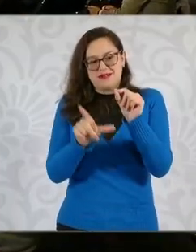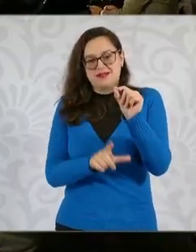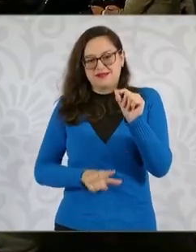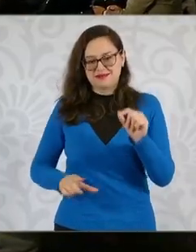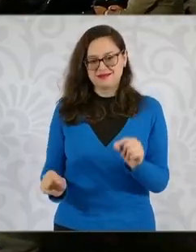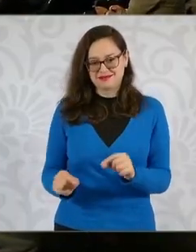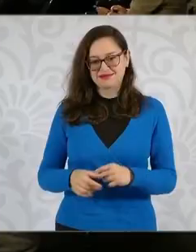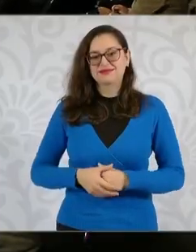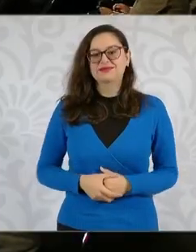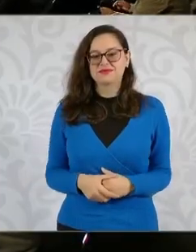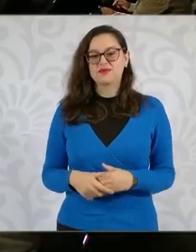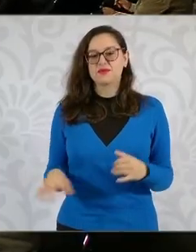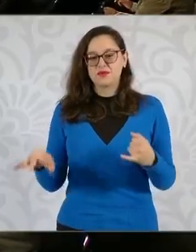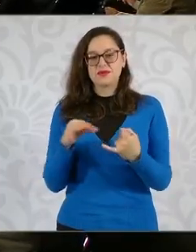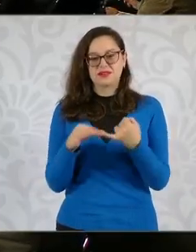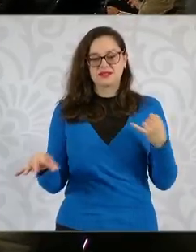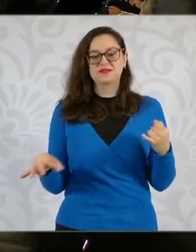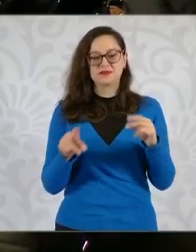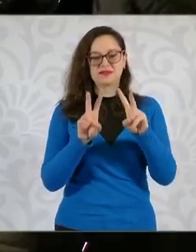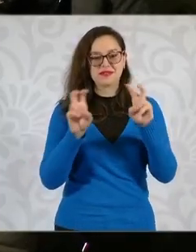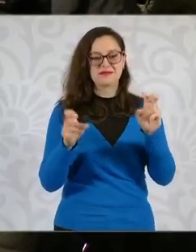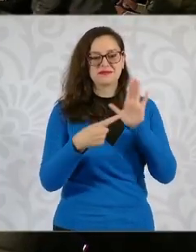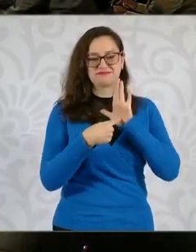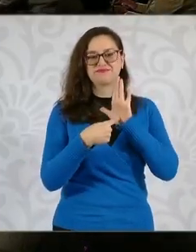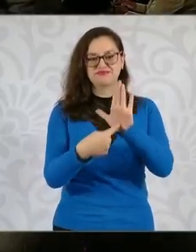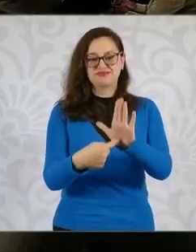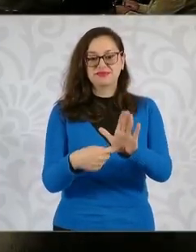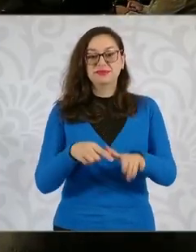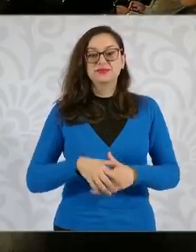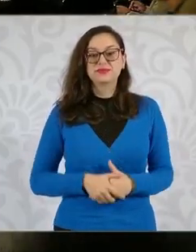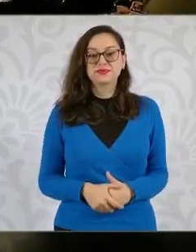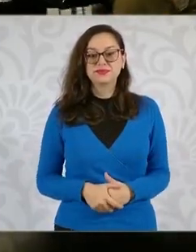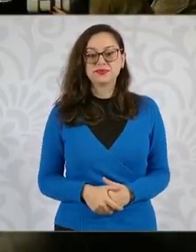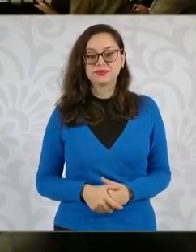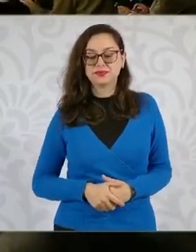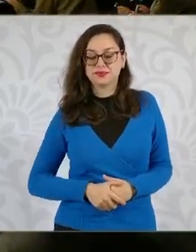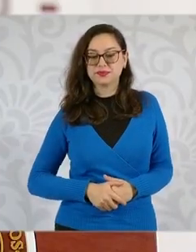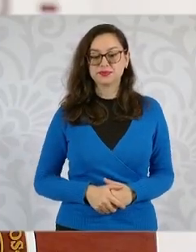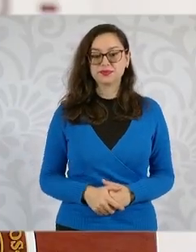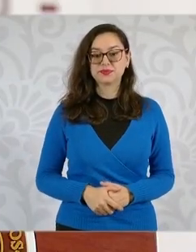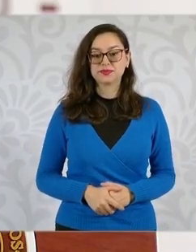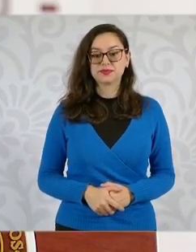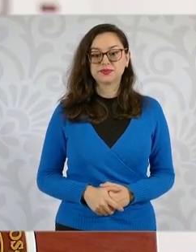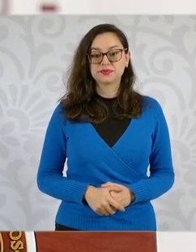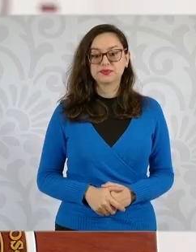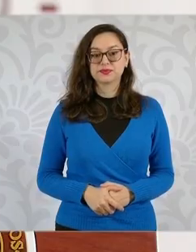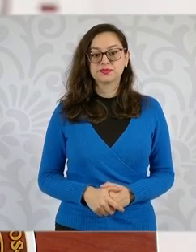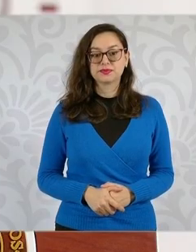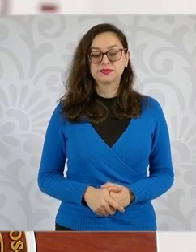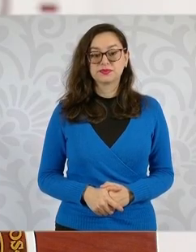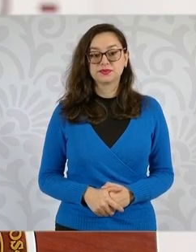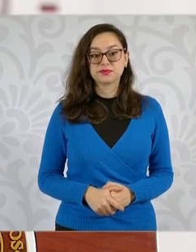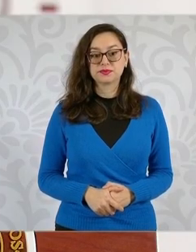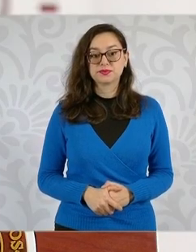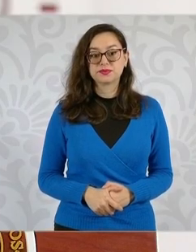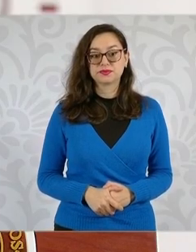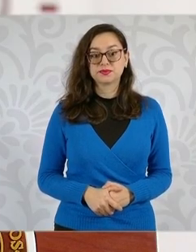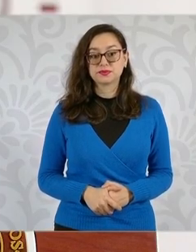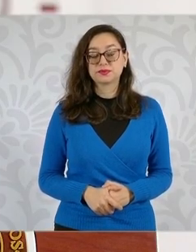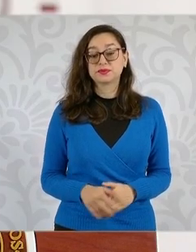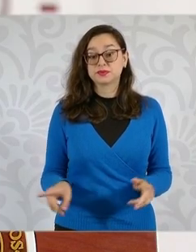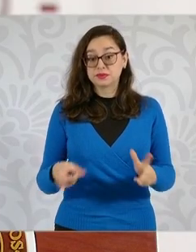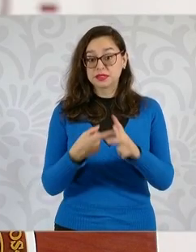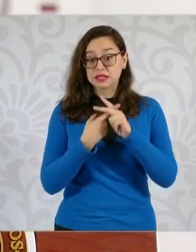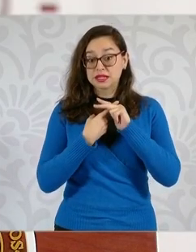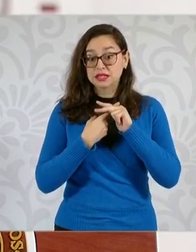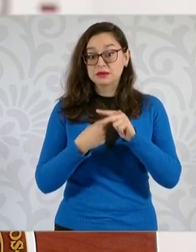la conferencia. Bueno, entonces, antes de iniciar vamos a poner un muy rápido